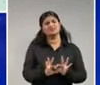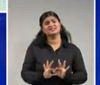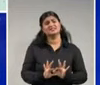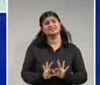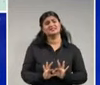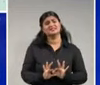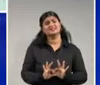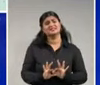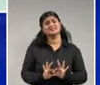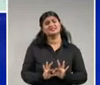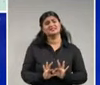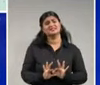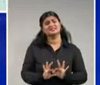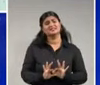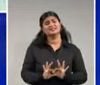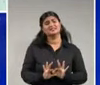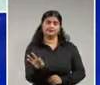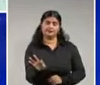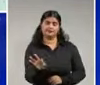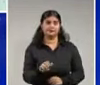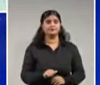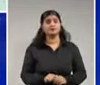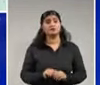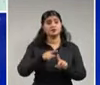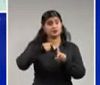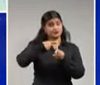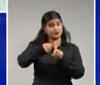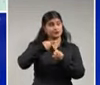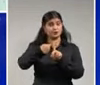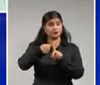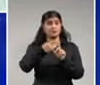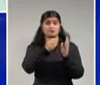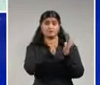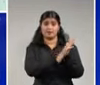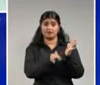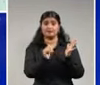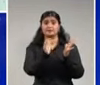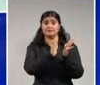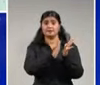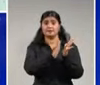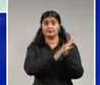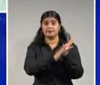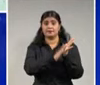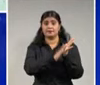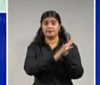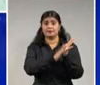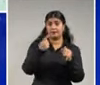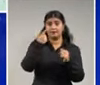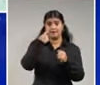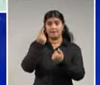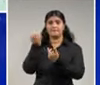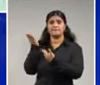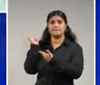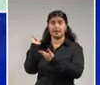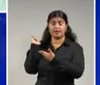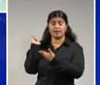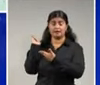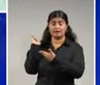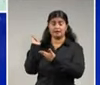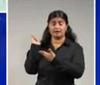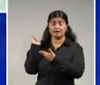transmisión. Los casos por meses los podemos ver ahora a continuación. Y se puede ver cómo en el mes de